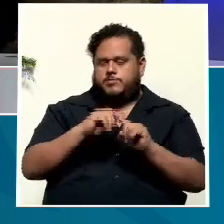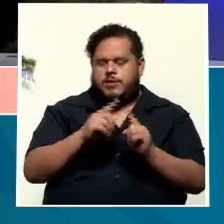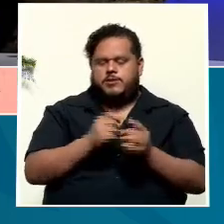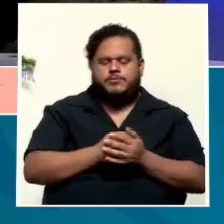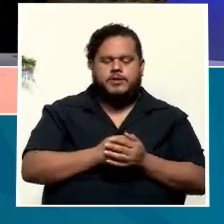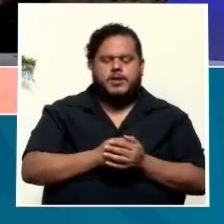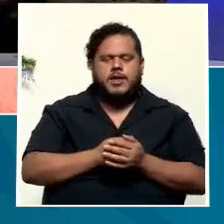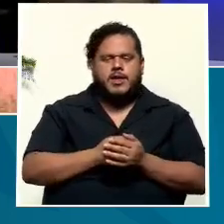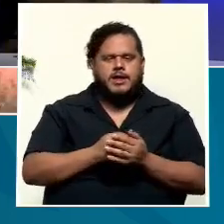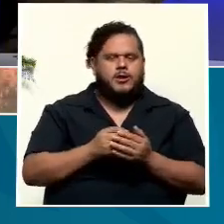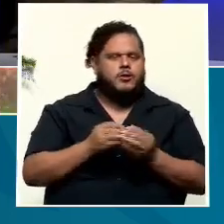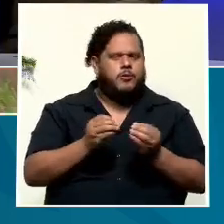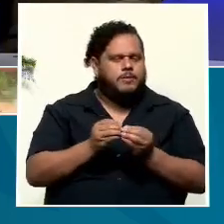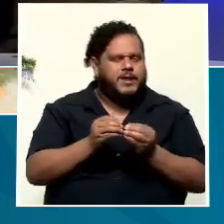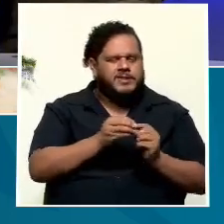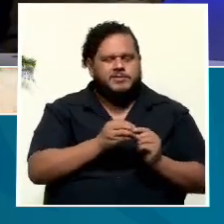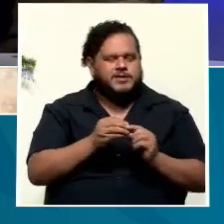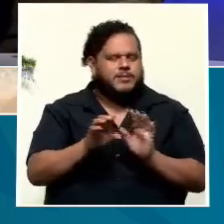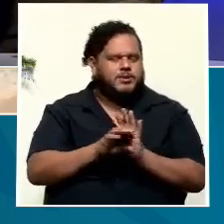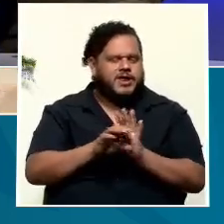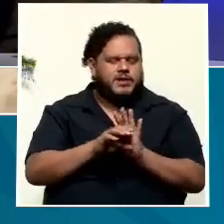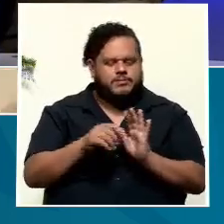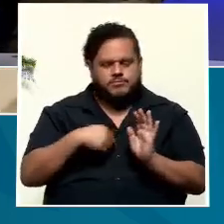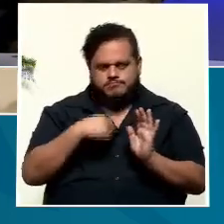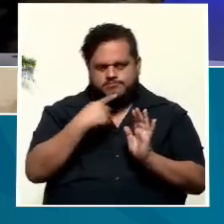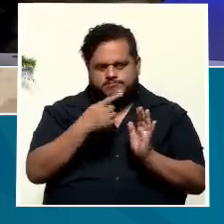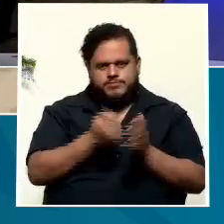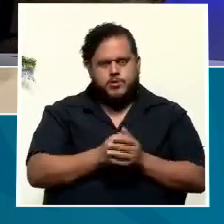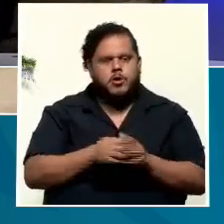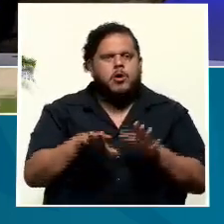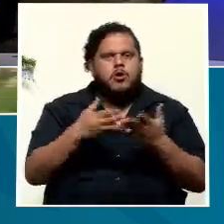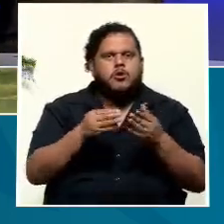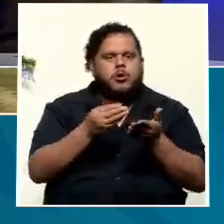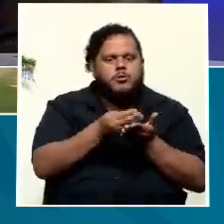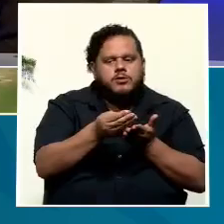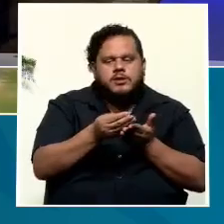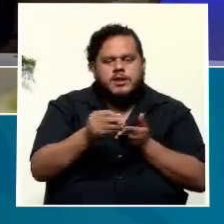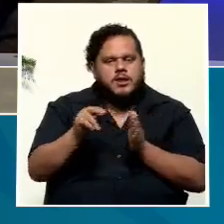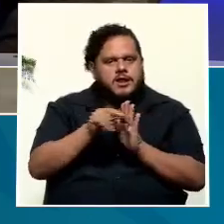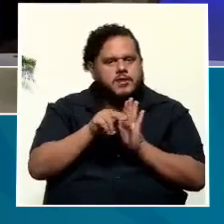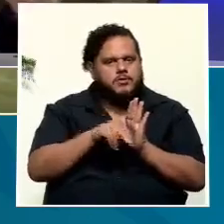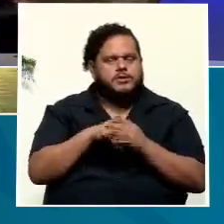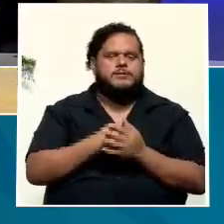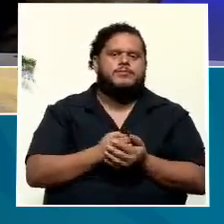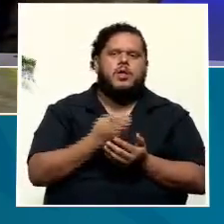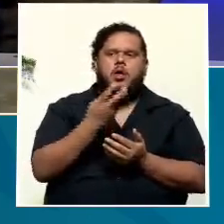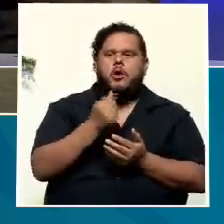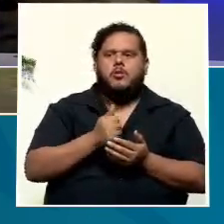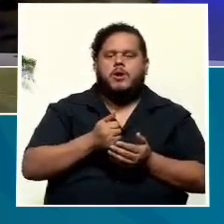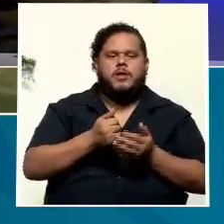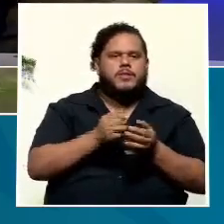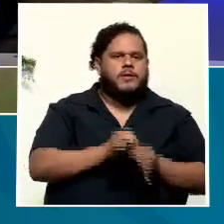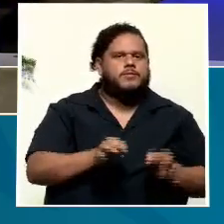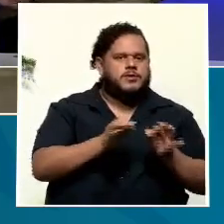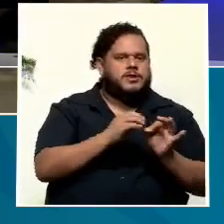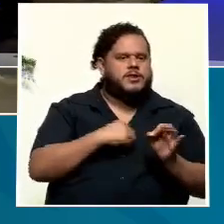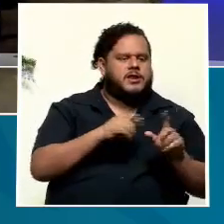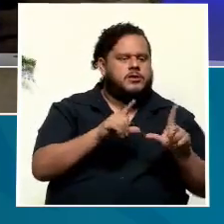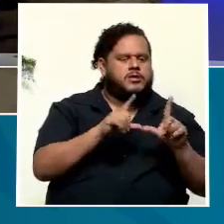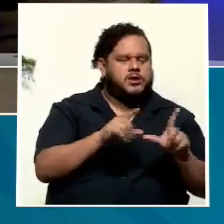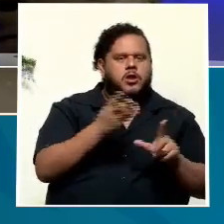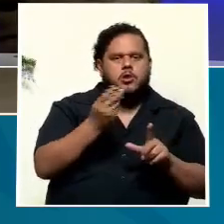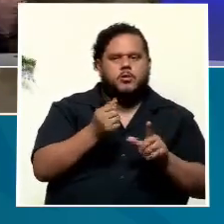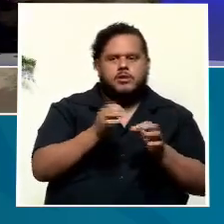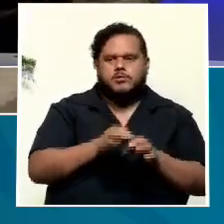las particularidades, por ejemplo, por decirle algo, ¿cómo se va a distribuir la nota? ¿Cuántos pesos va a tener los títulos? ¿Cuánto peso